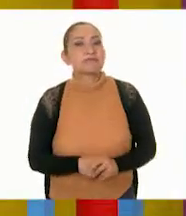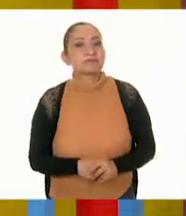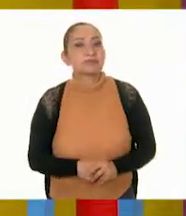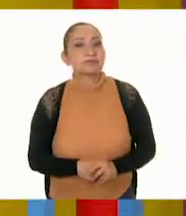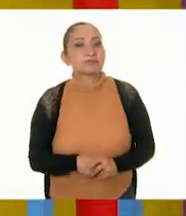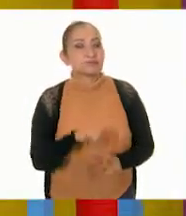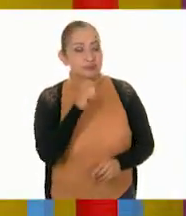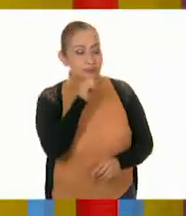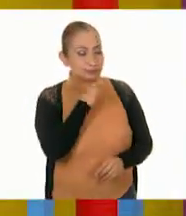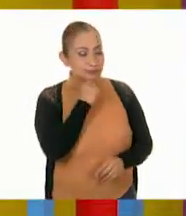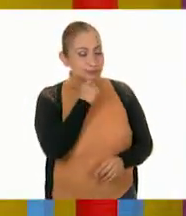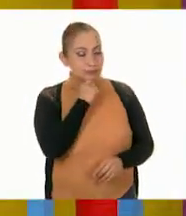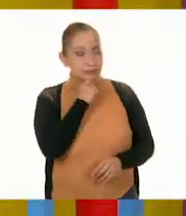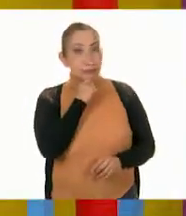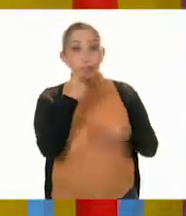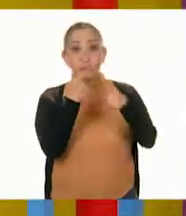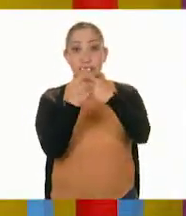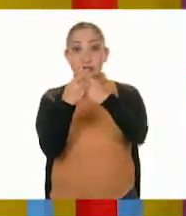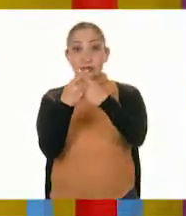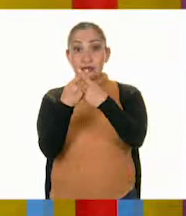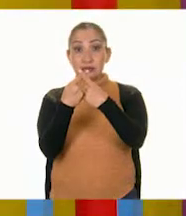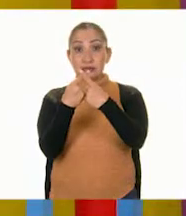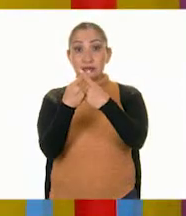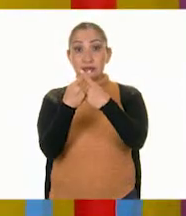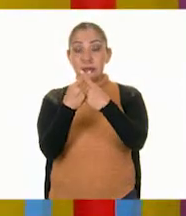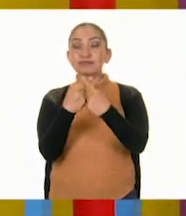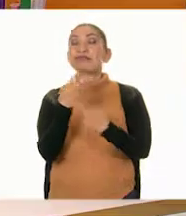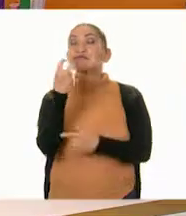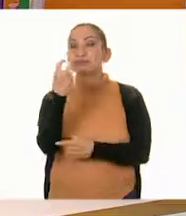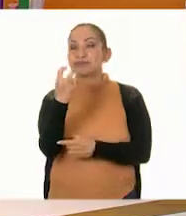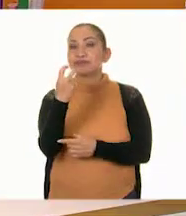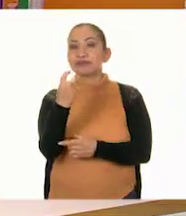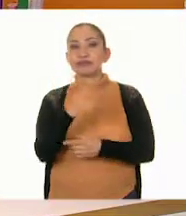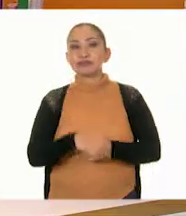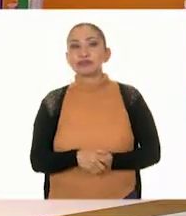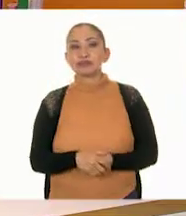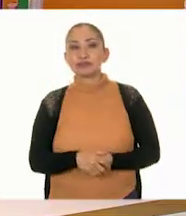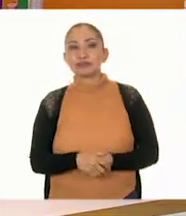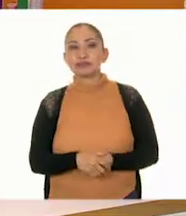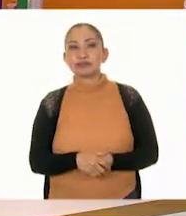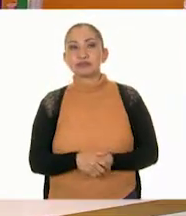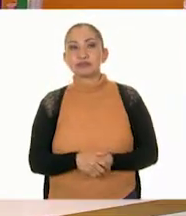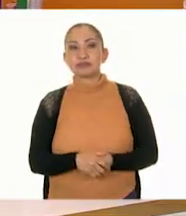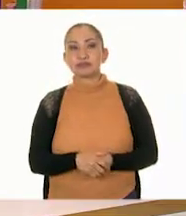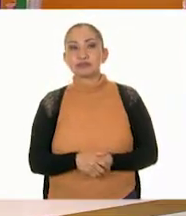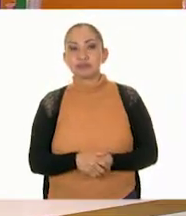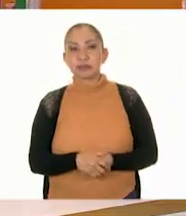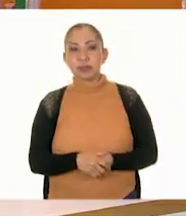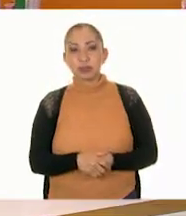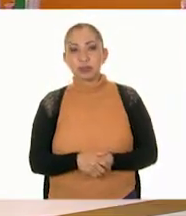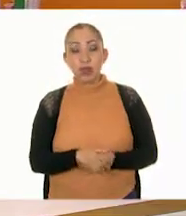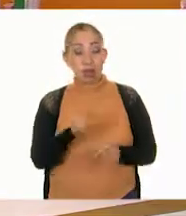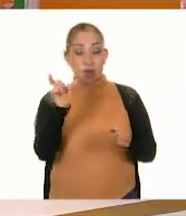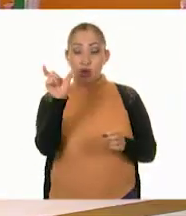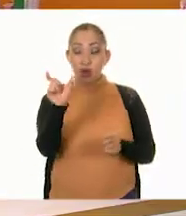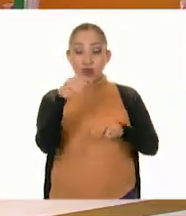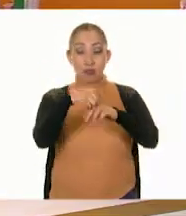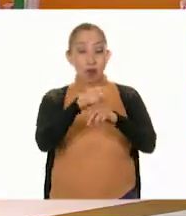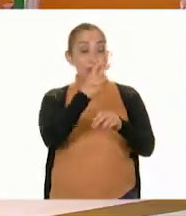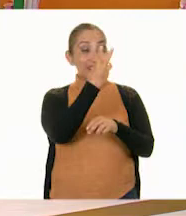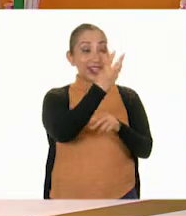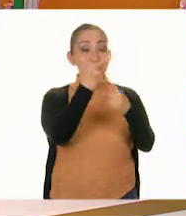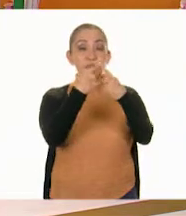¿Sería también con una multiplicación? Exacto, podemos saber que un número que multiplicado por